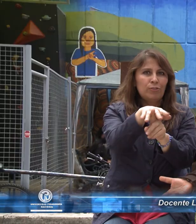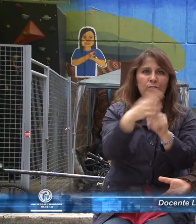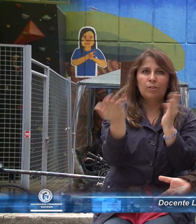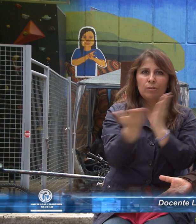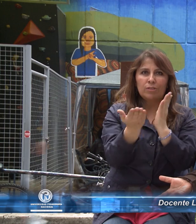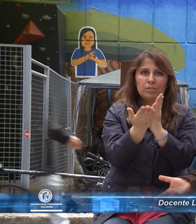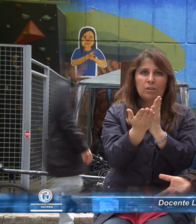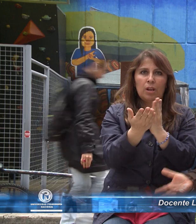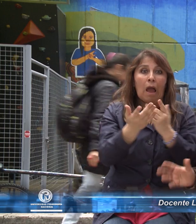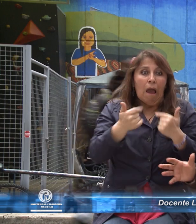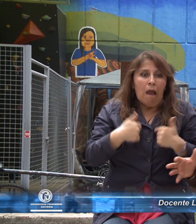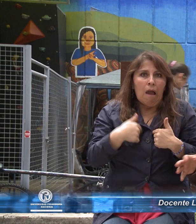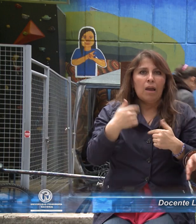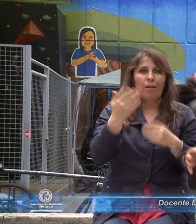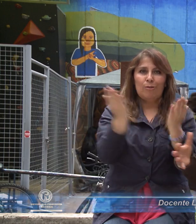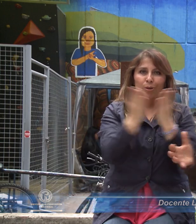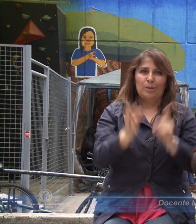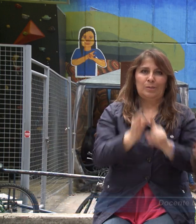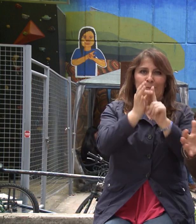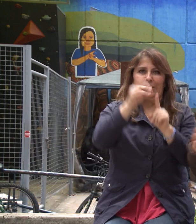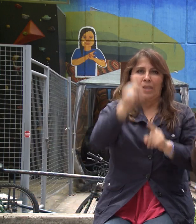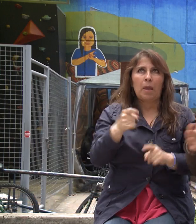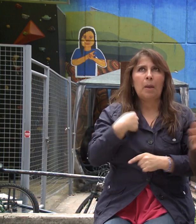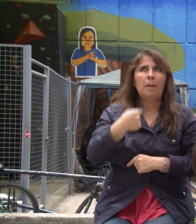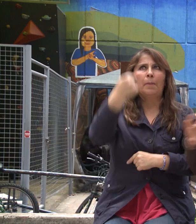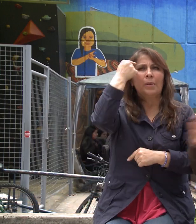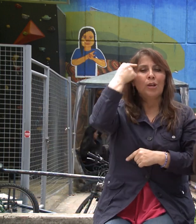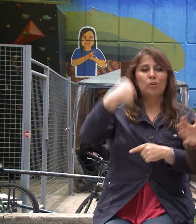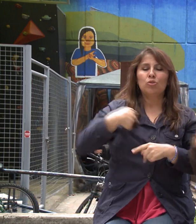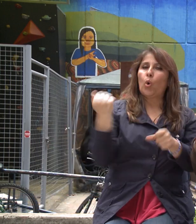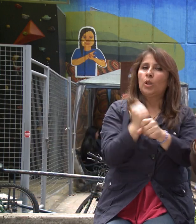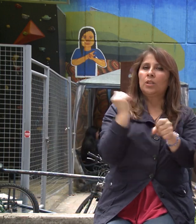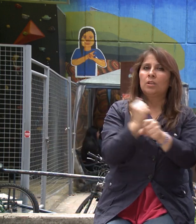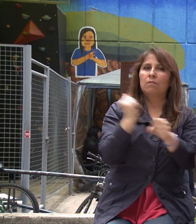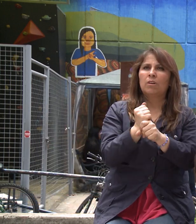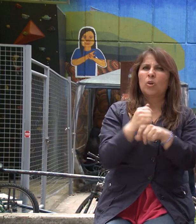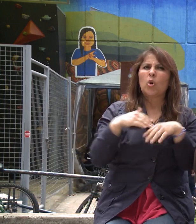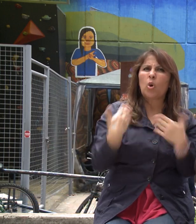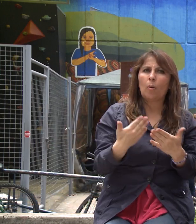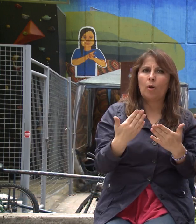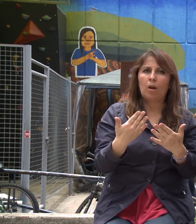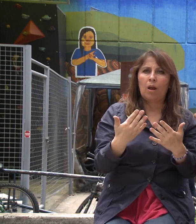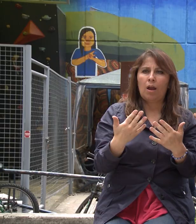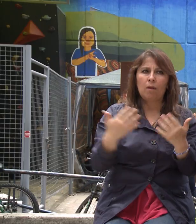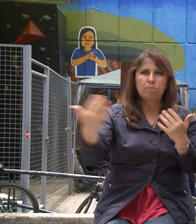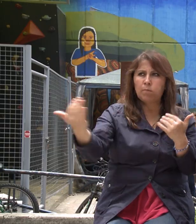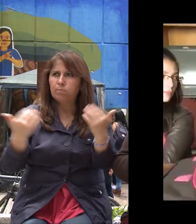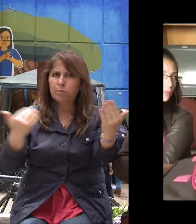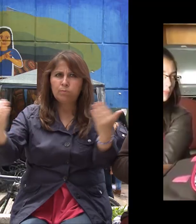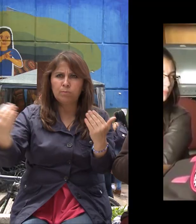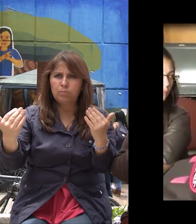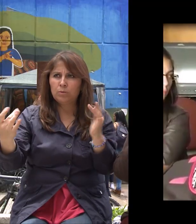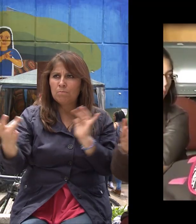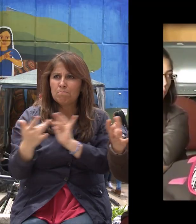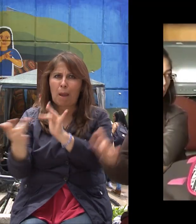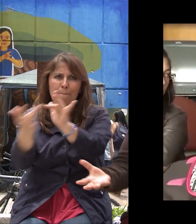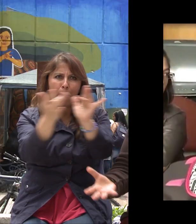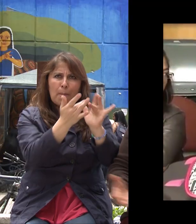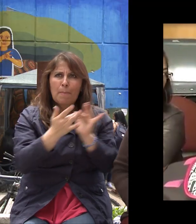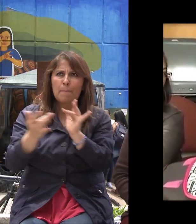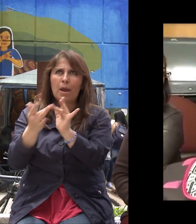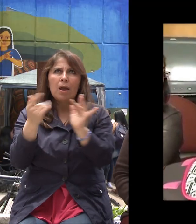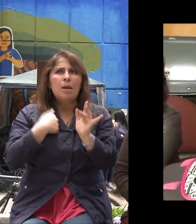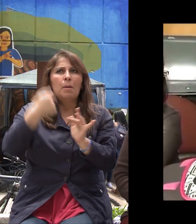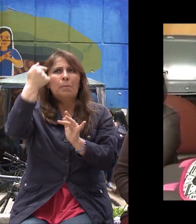que proyectar su acción de tal manera que permita que todos nos encontremos y hacer que se piensen en